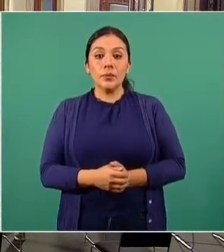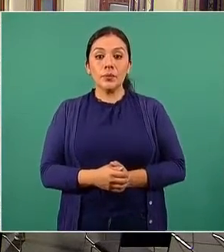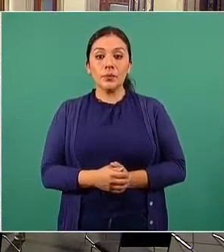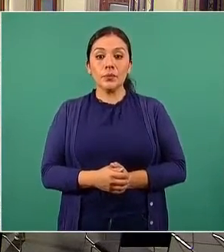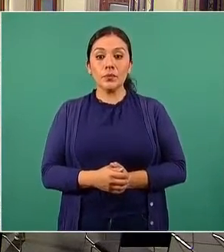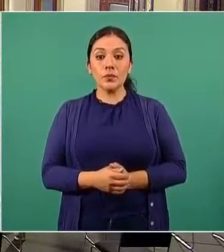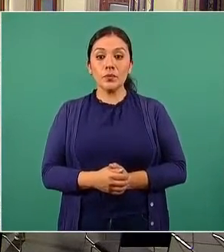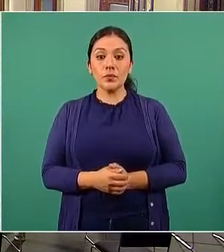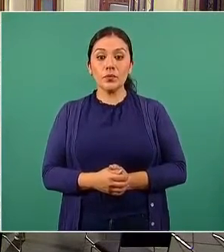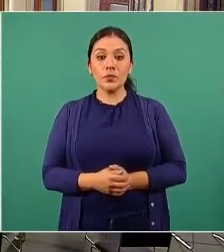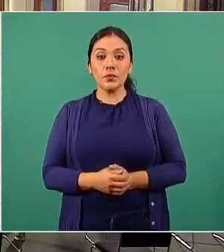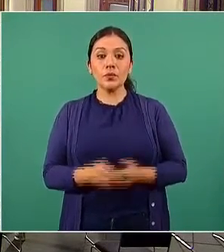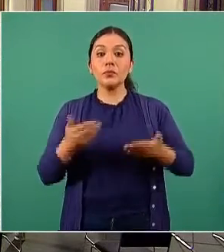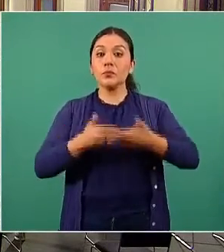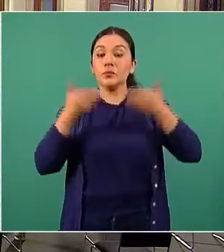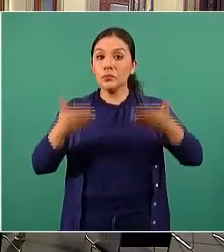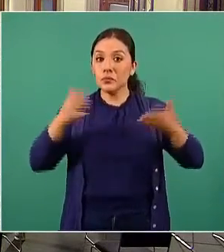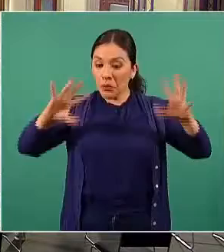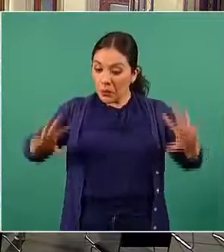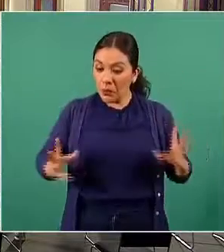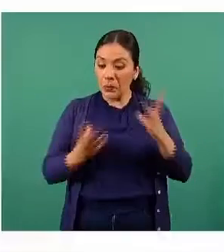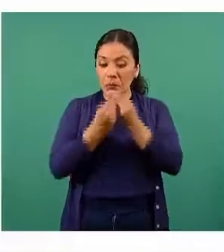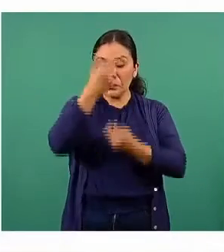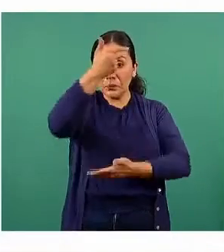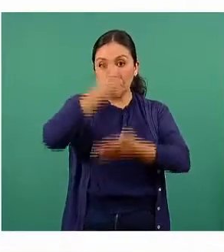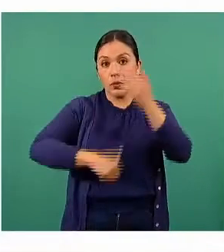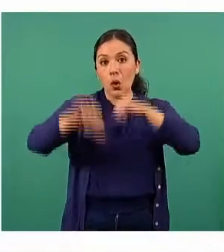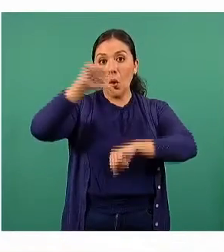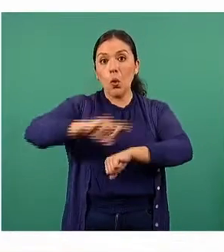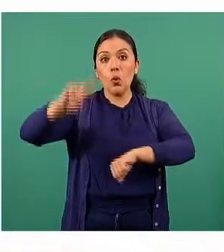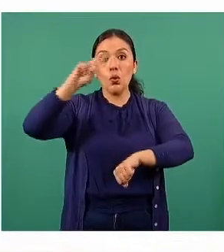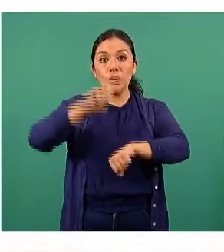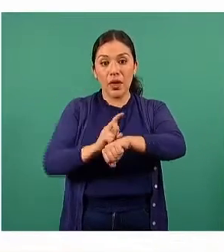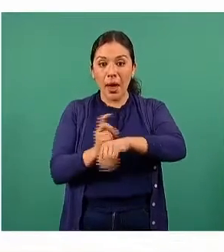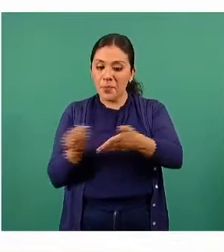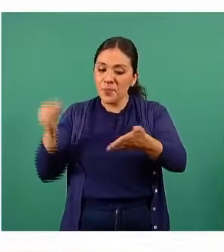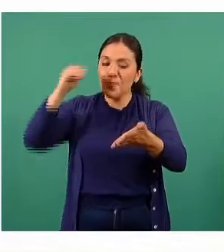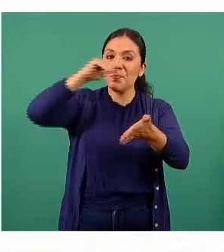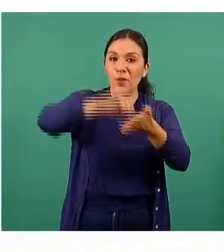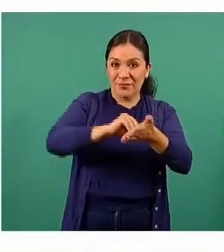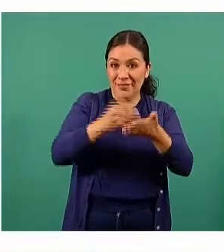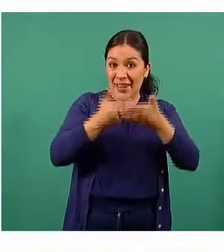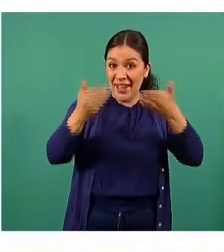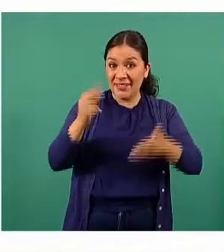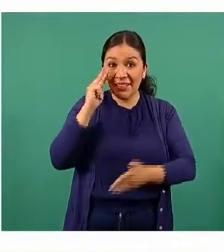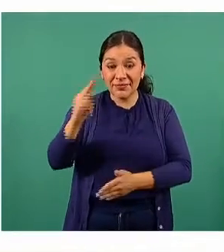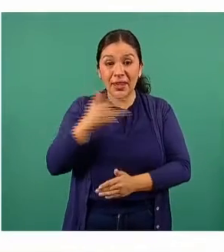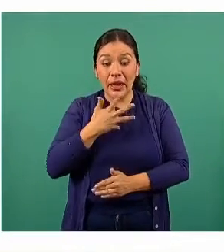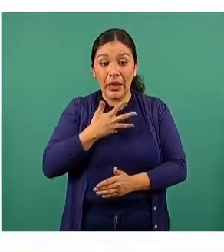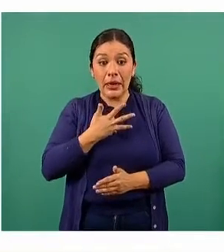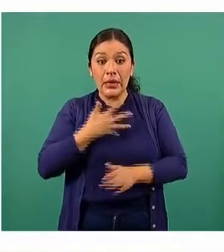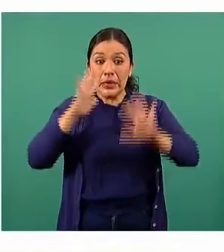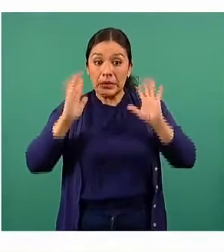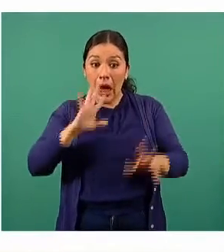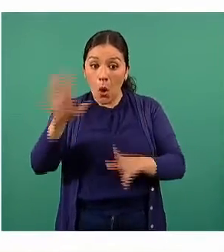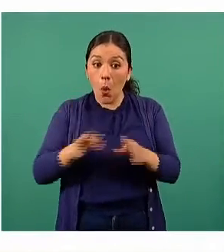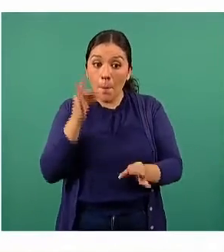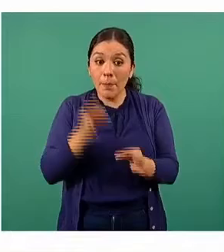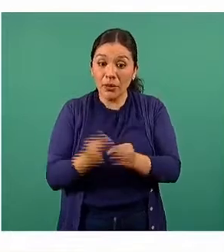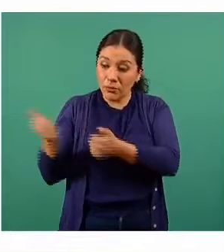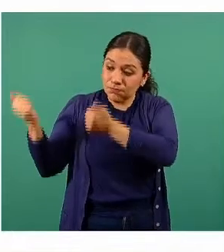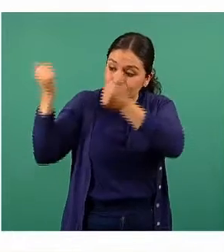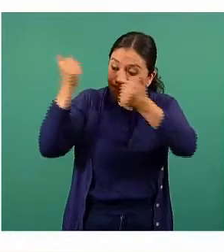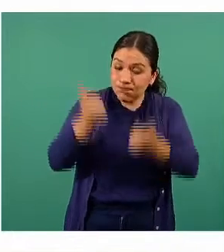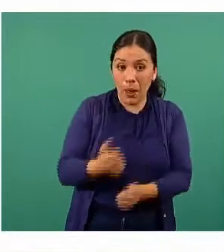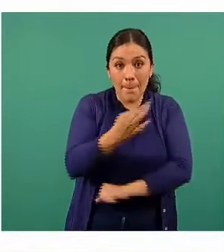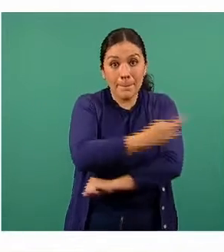Bien, sumamos entonces los embarques que llegaron el día de hoy y por lo tanto entonces tenemos ya un total de dosis